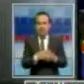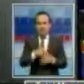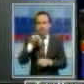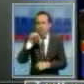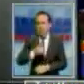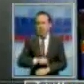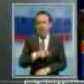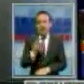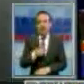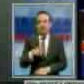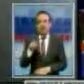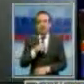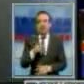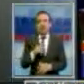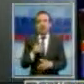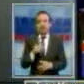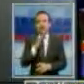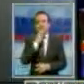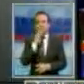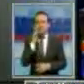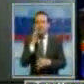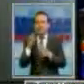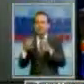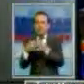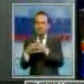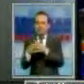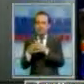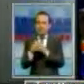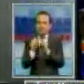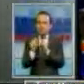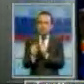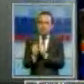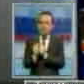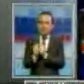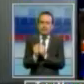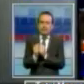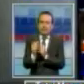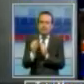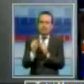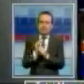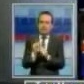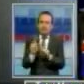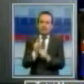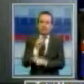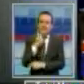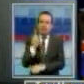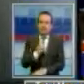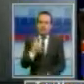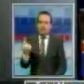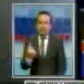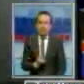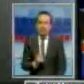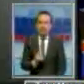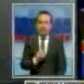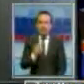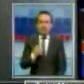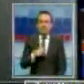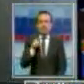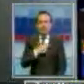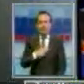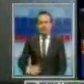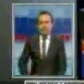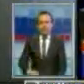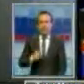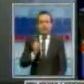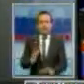de la alianza. Y después armó ahí con Franco Parisi su alternativa. Y no resultó, iba a segunda vuelta, como ya le había pegado el portazo en el gobierno y en los